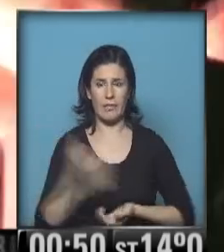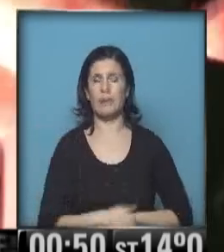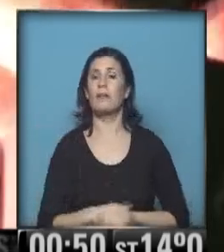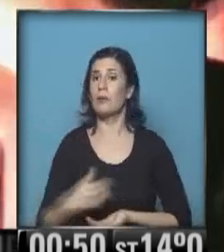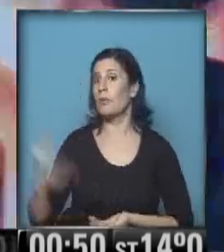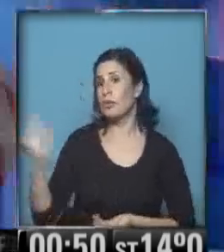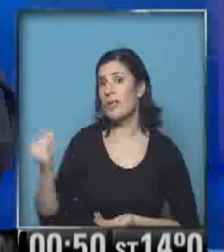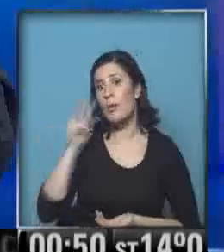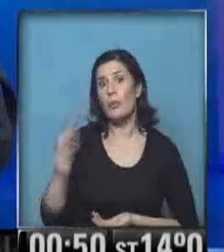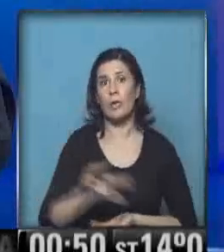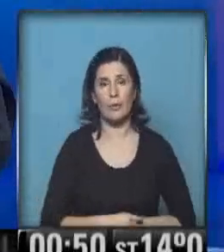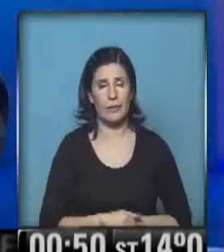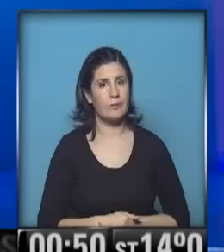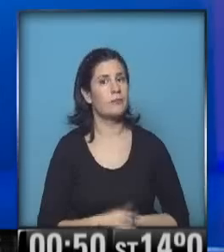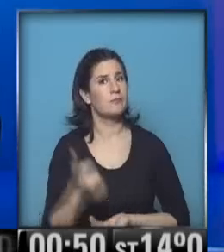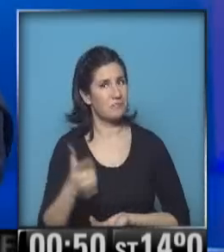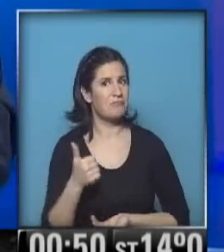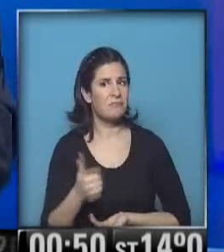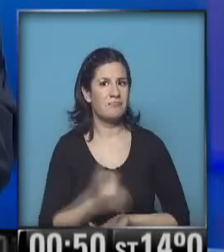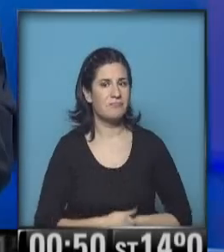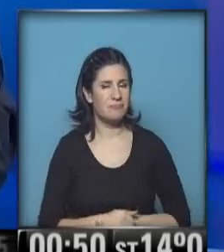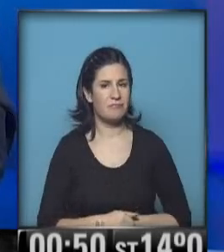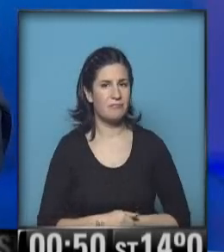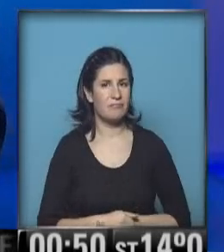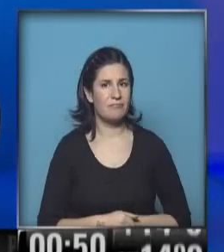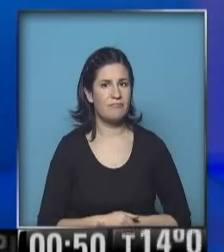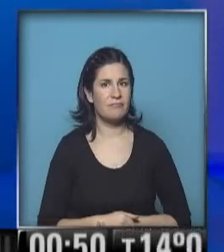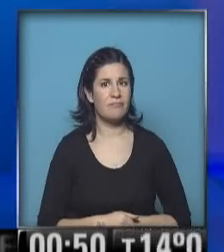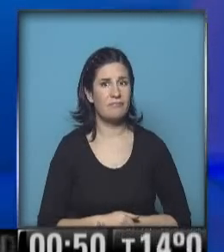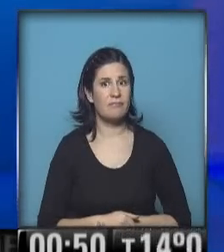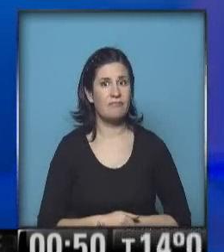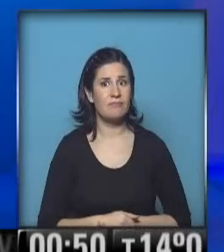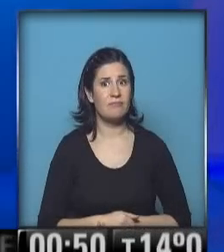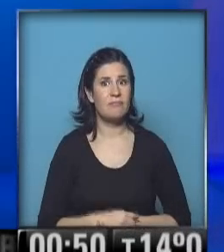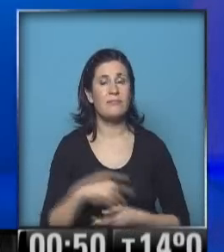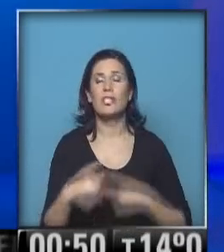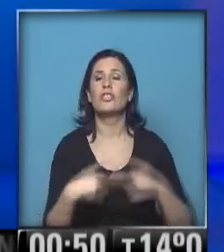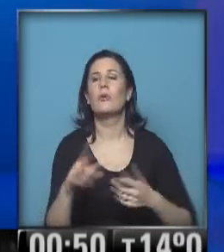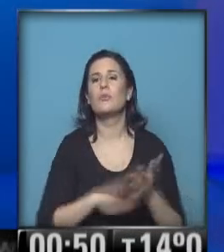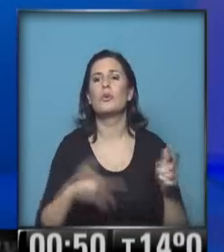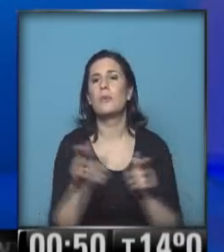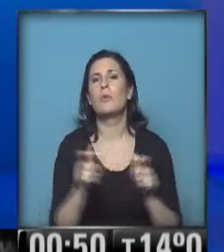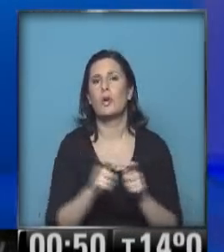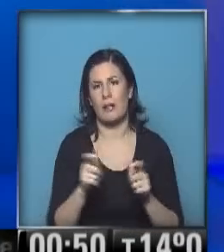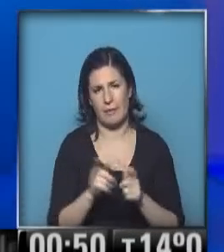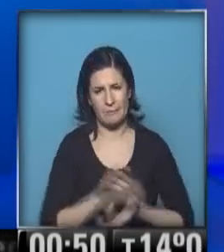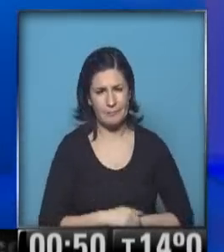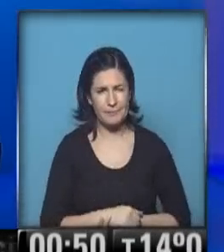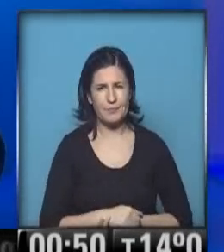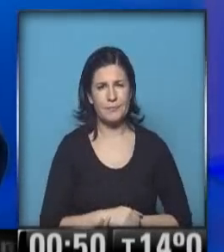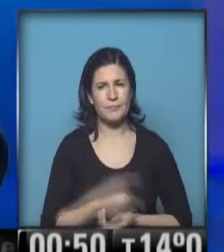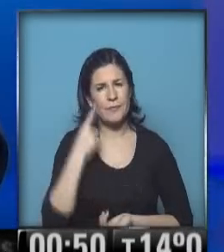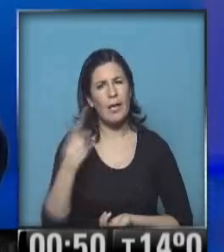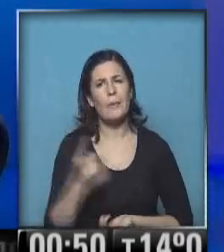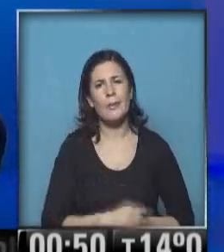El sábado el cheque en blanco. Seguimos con la ficción porque vamos a presentar a una nota